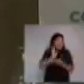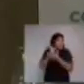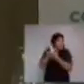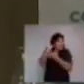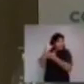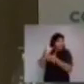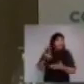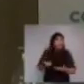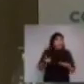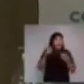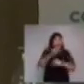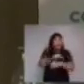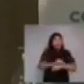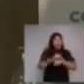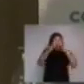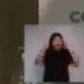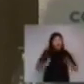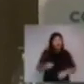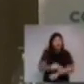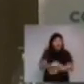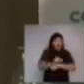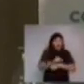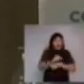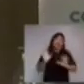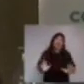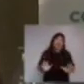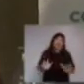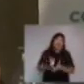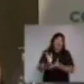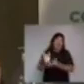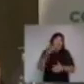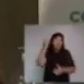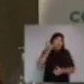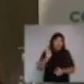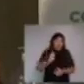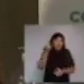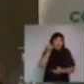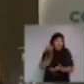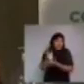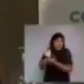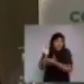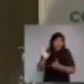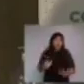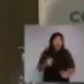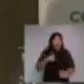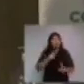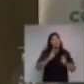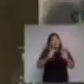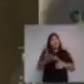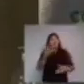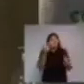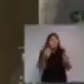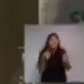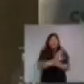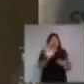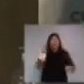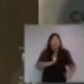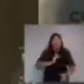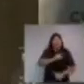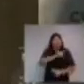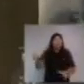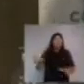tal de que tenemos... No quiero meter miedo, pero sí son realidades. Es decir, nos concentremos en el tema.